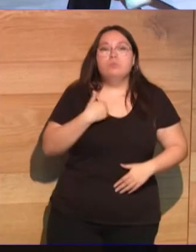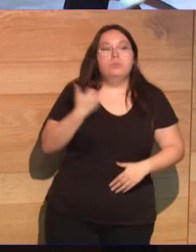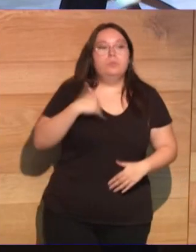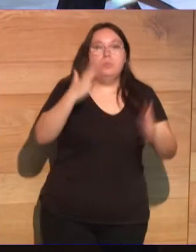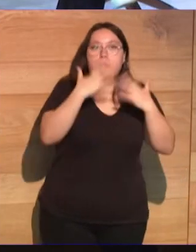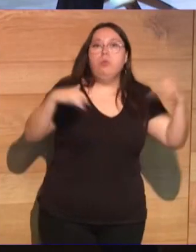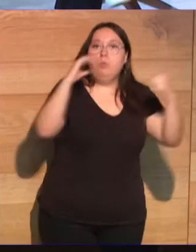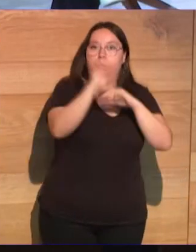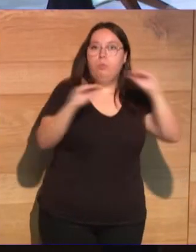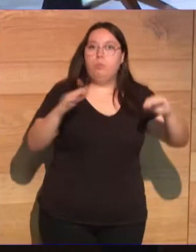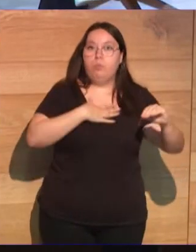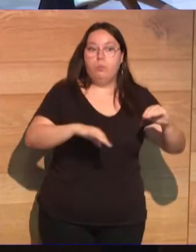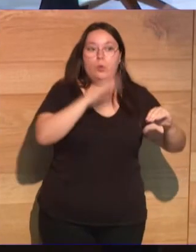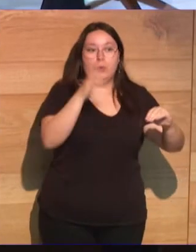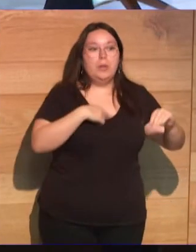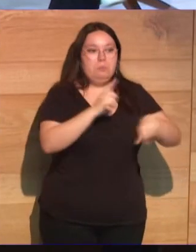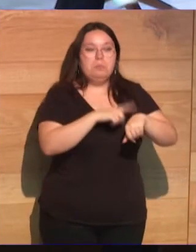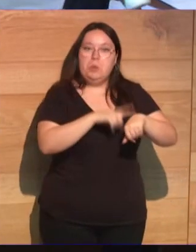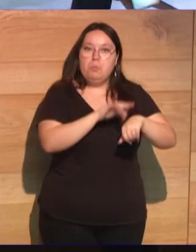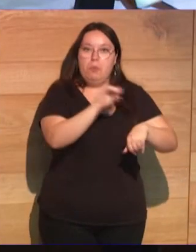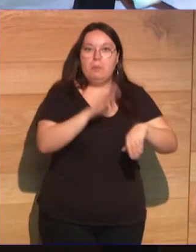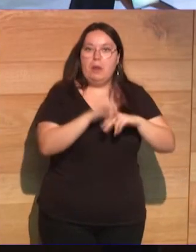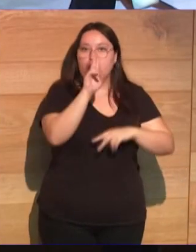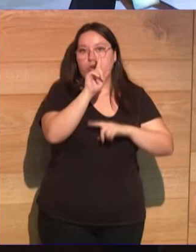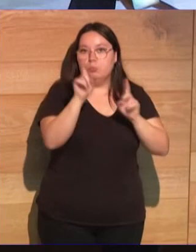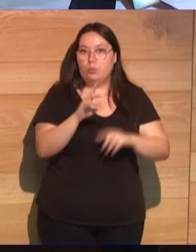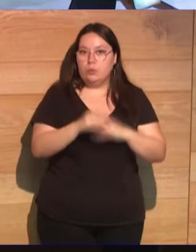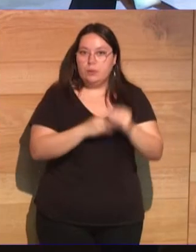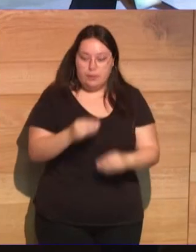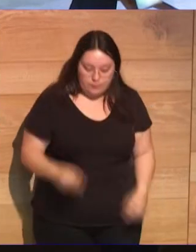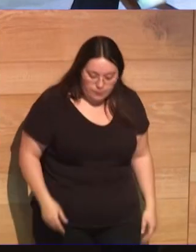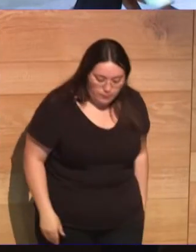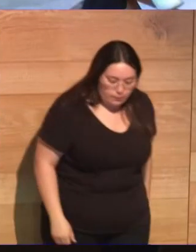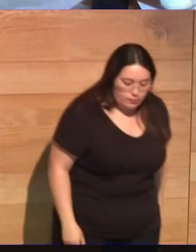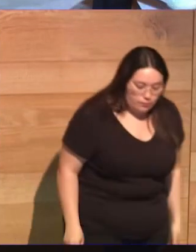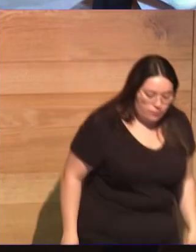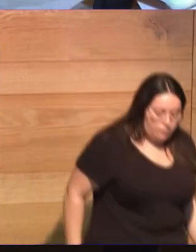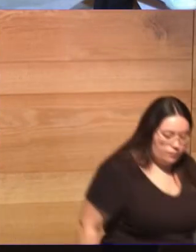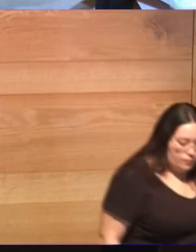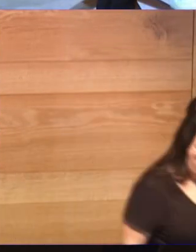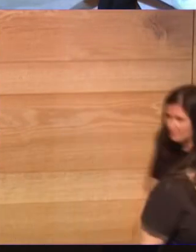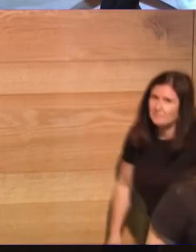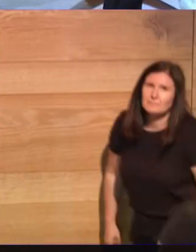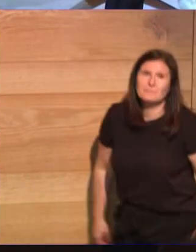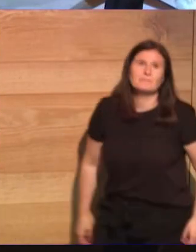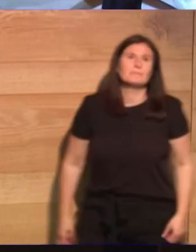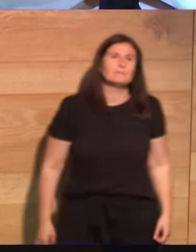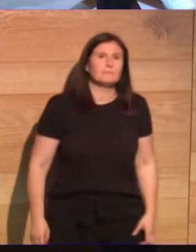preguntas porque, bueno, nos puede dar tiempo a hacer dos preguntas. Sí, por